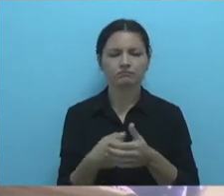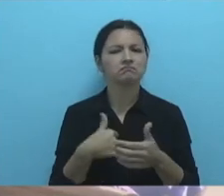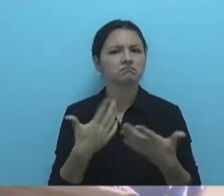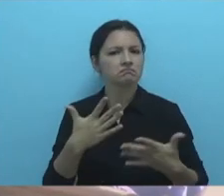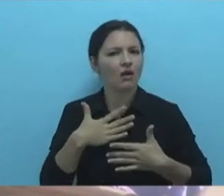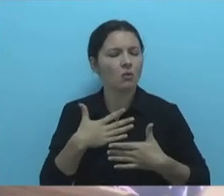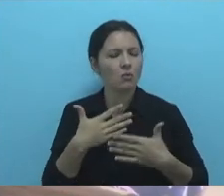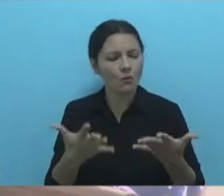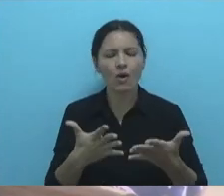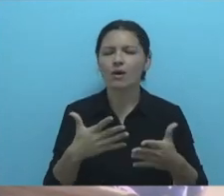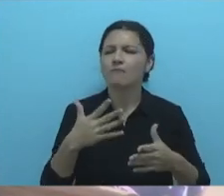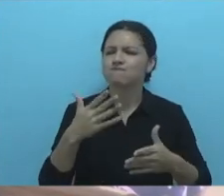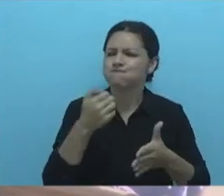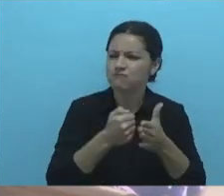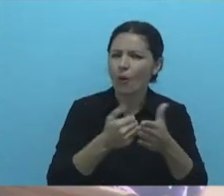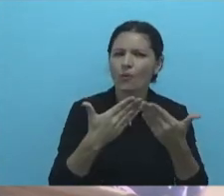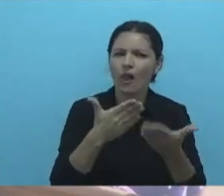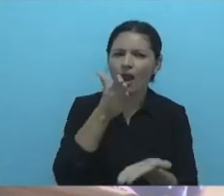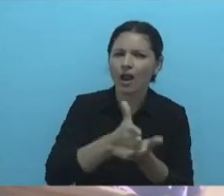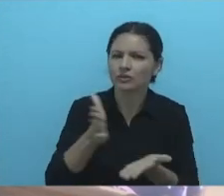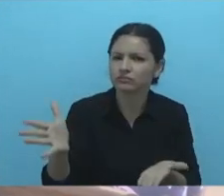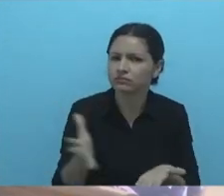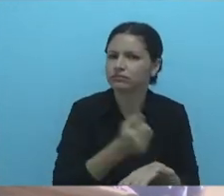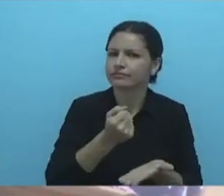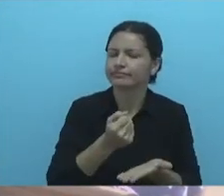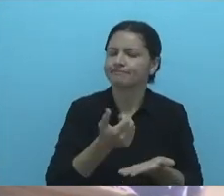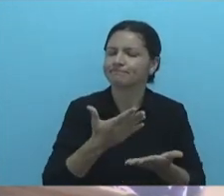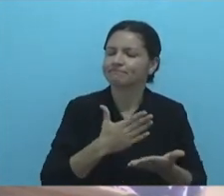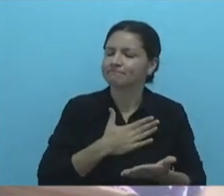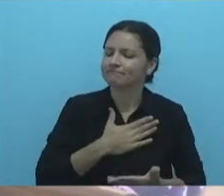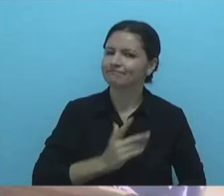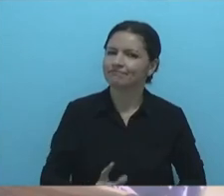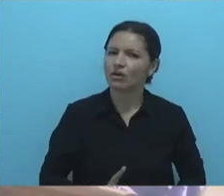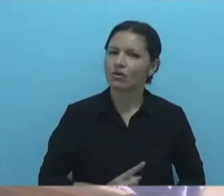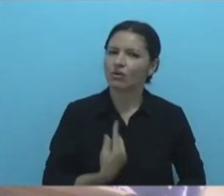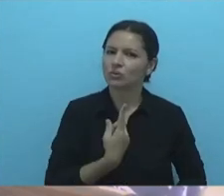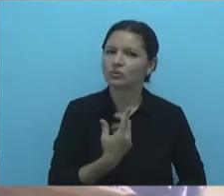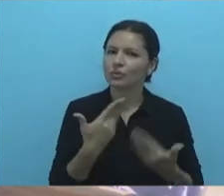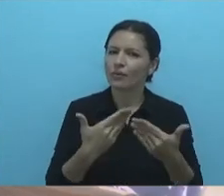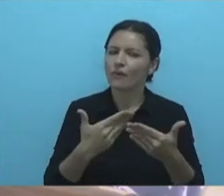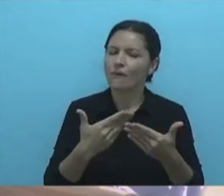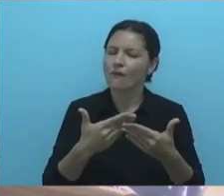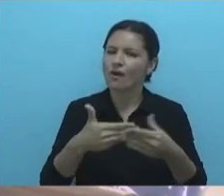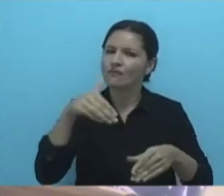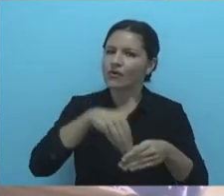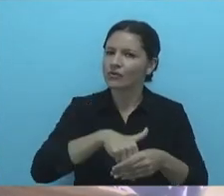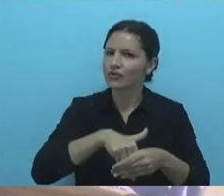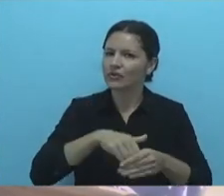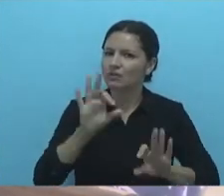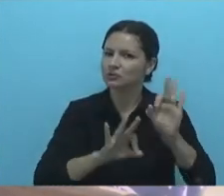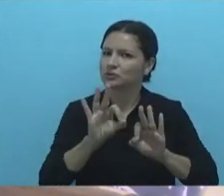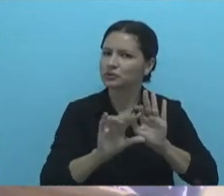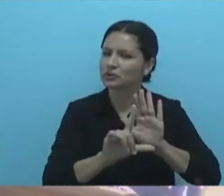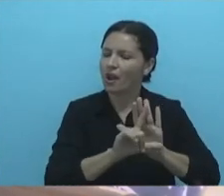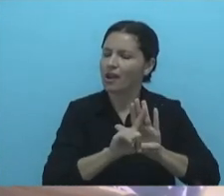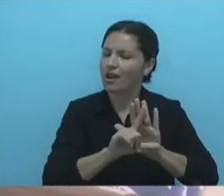por la ampliación de derechos y la verdad que decía en ese sentido es un orgullo hoy ser parte de esta votación y de este paso